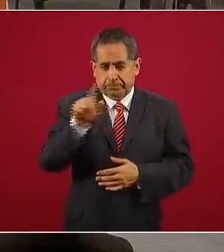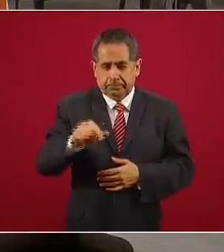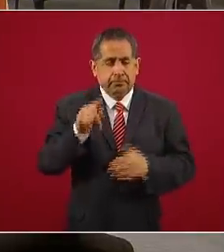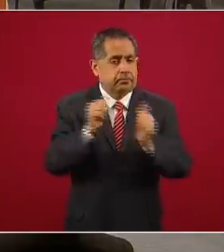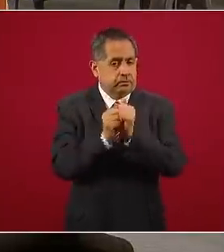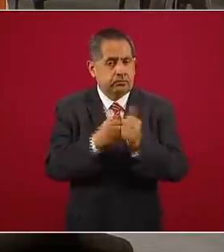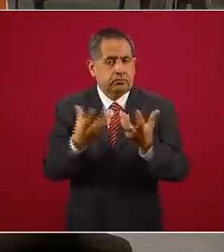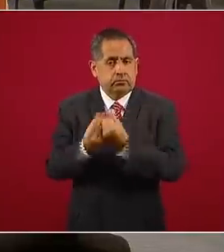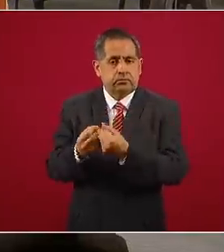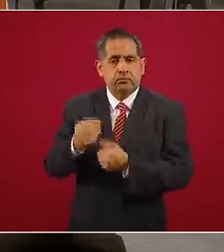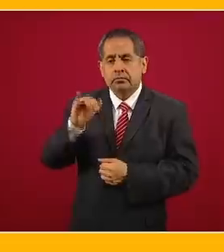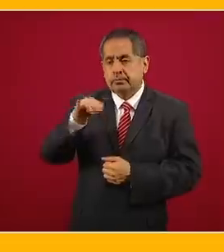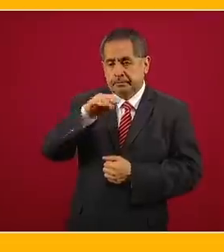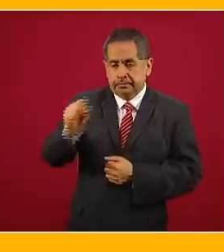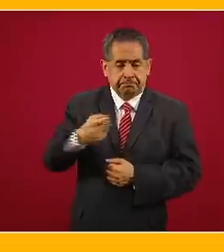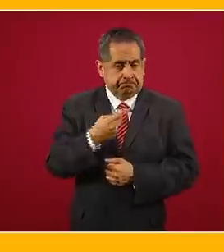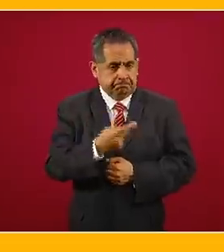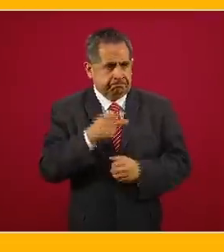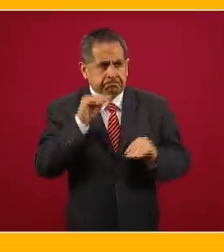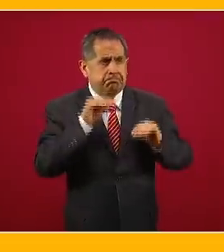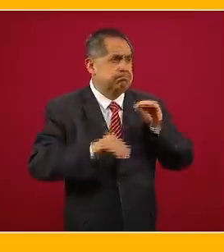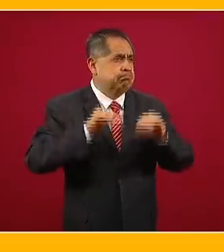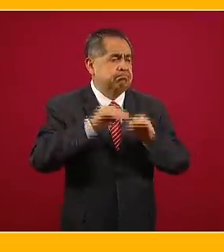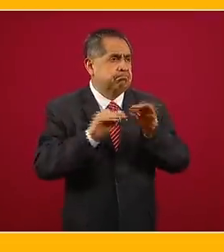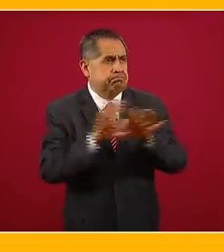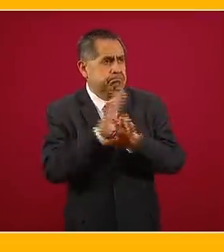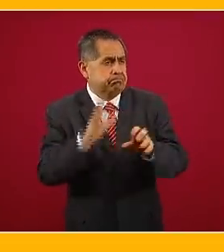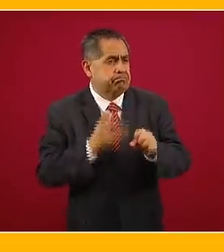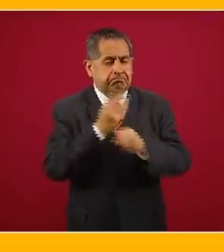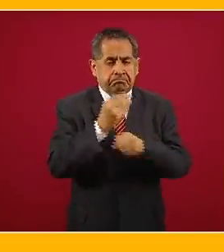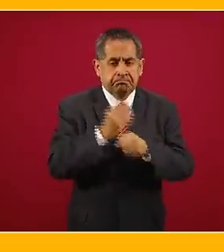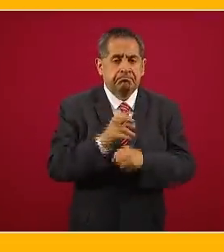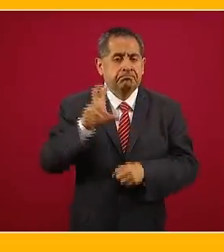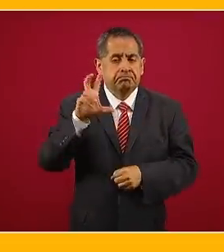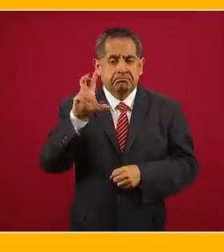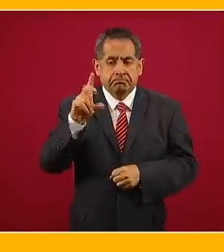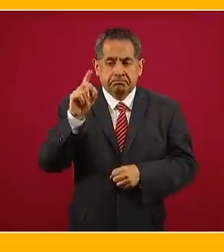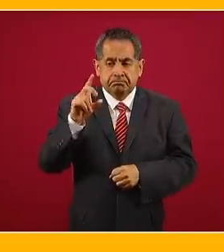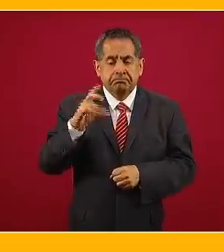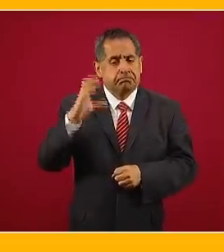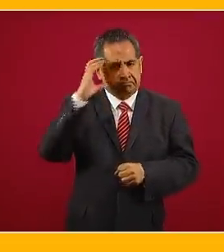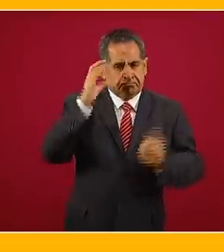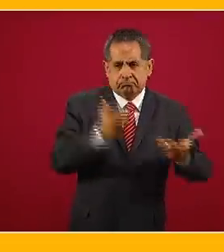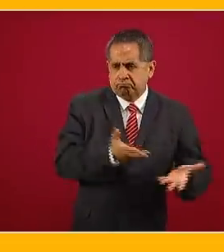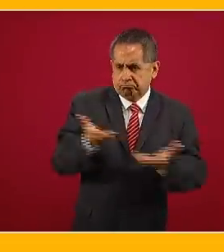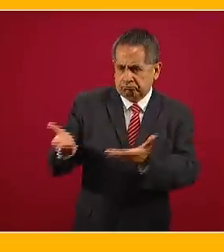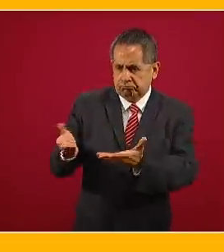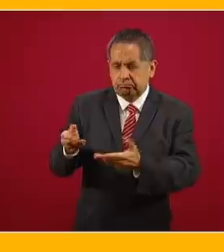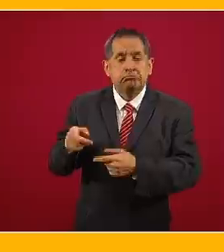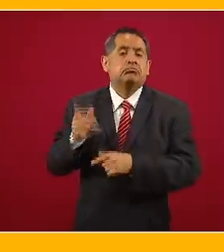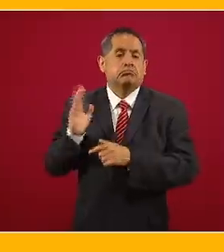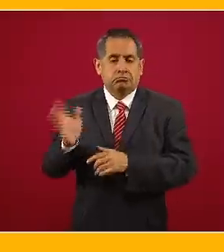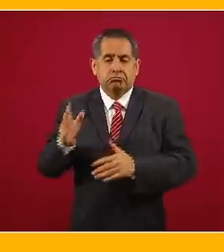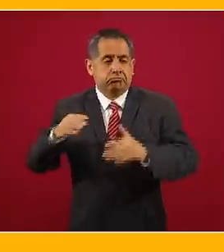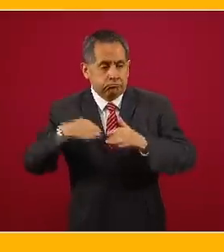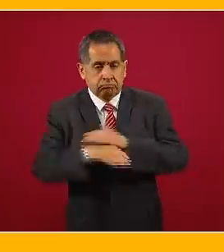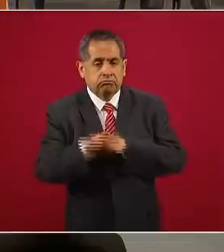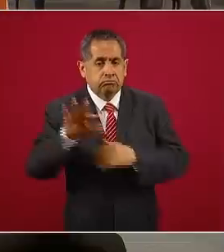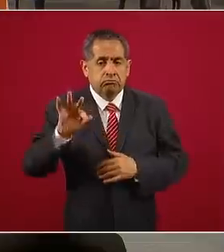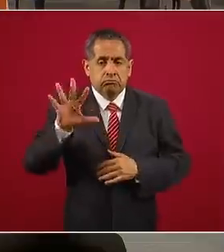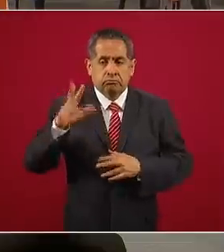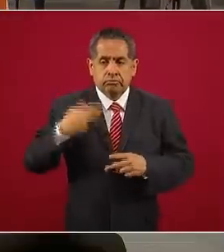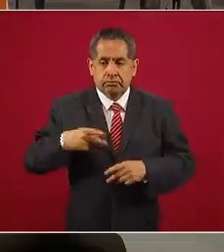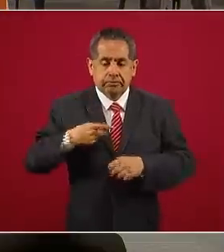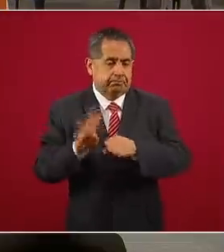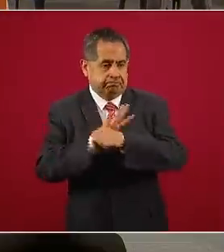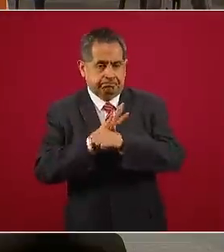mexicano del seguro social se habilitaron 30 camas en donde 45 pacientes con kobe se han atendido